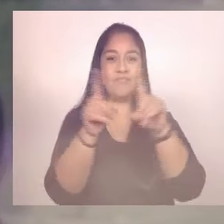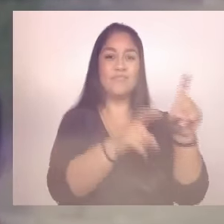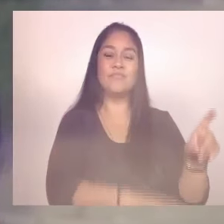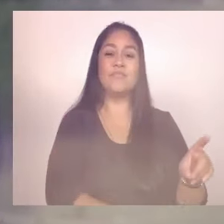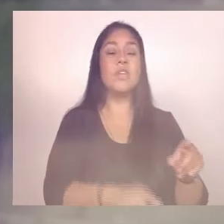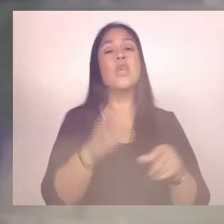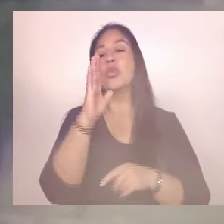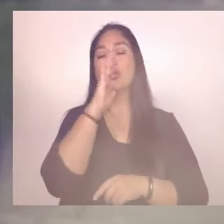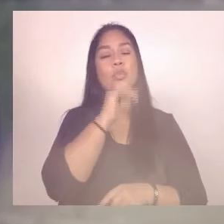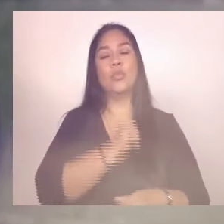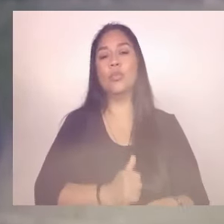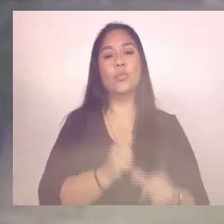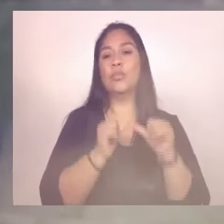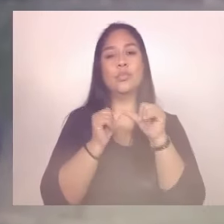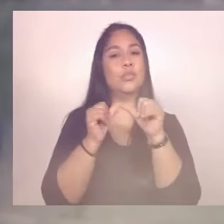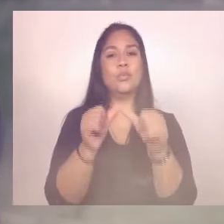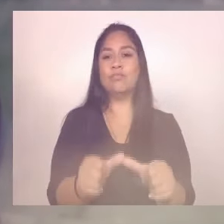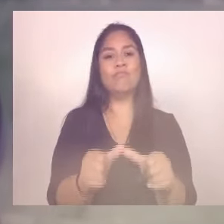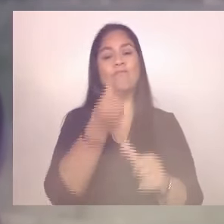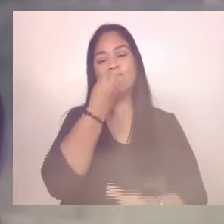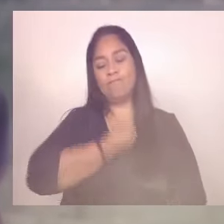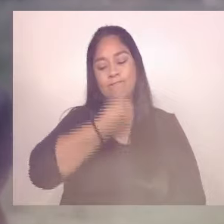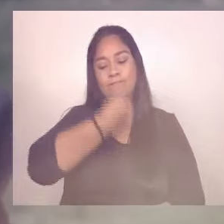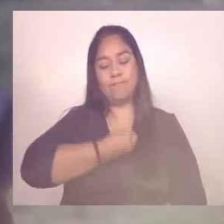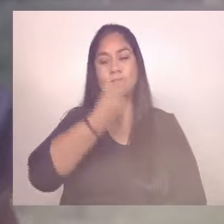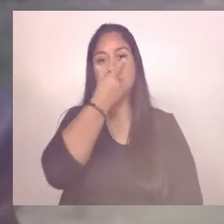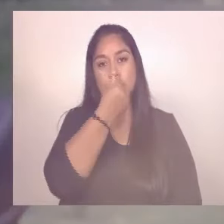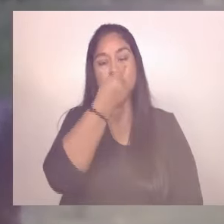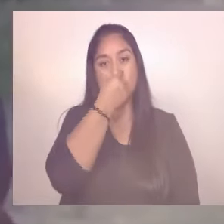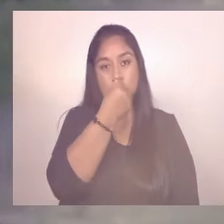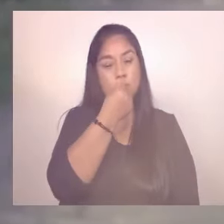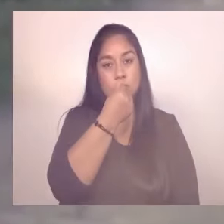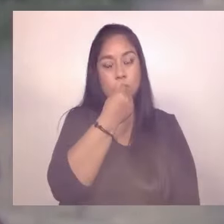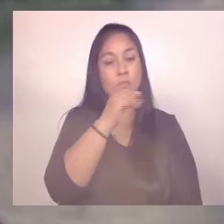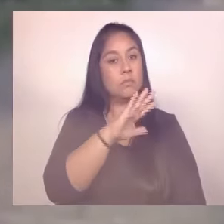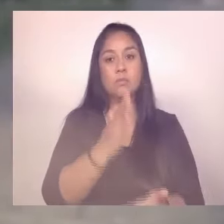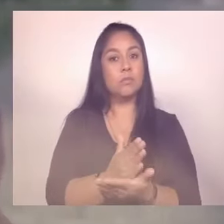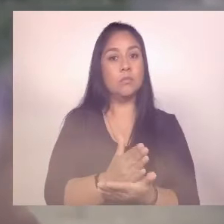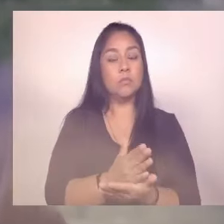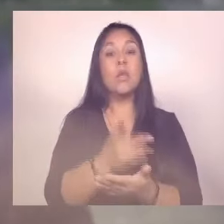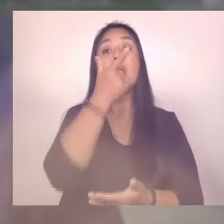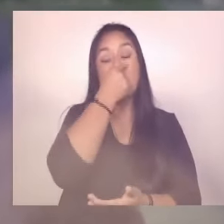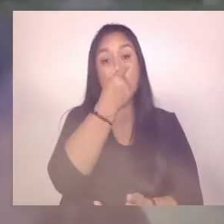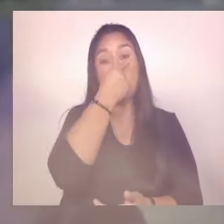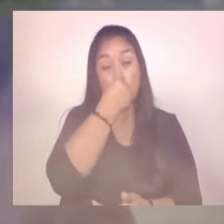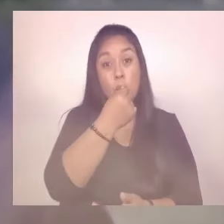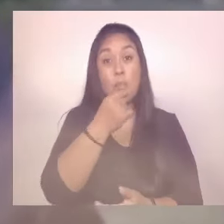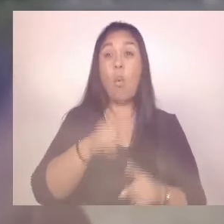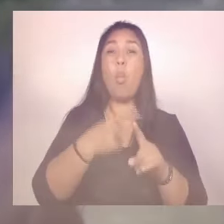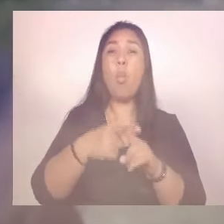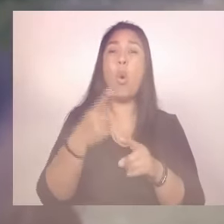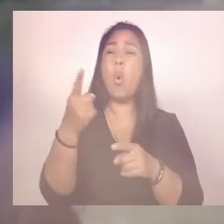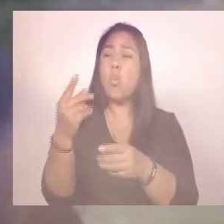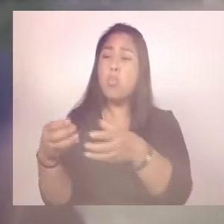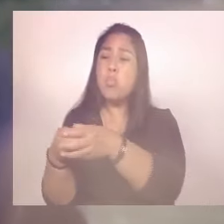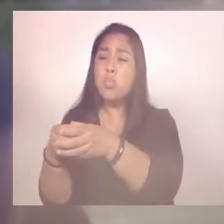consenso. No podemos seguir tolerando la corrupción. La corrupción, cuando